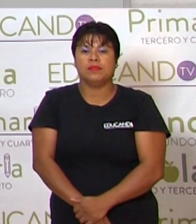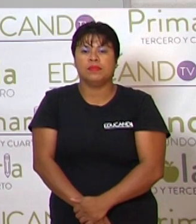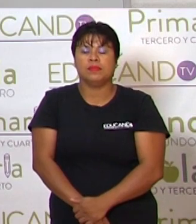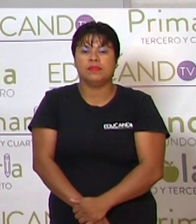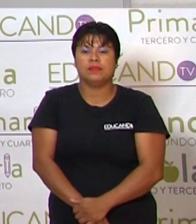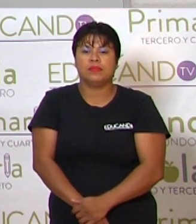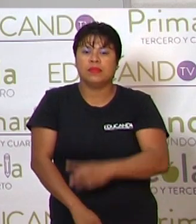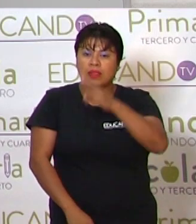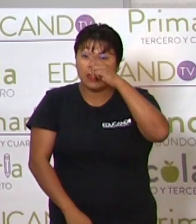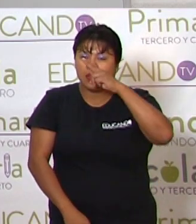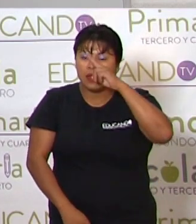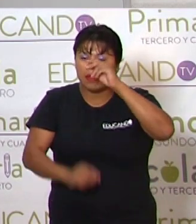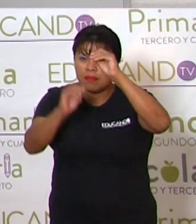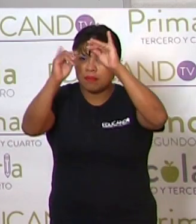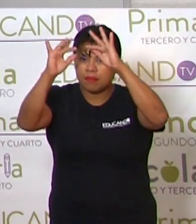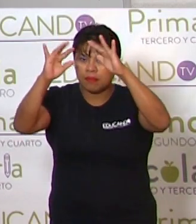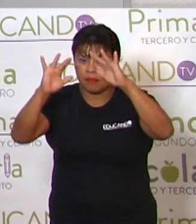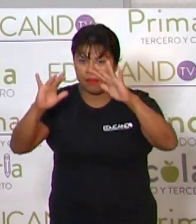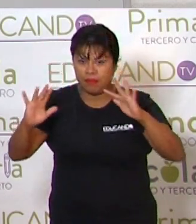nevada.